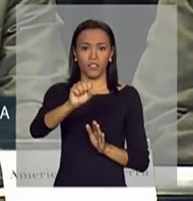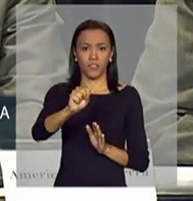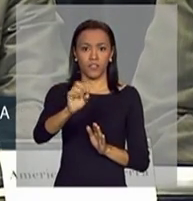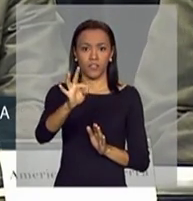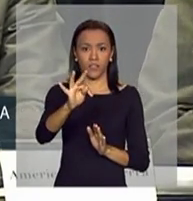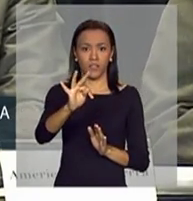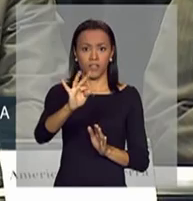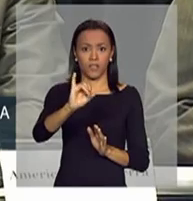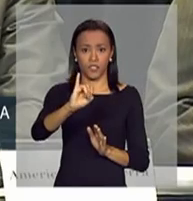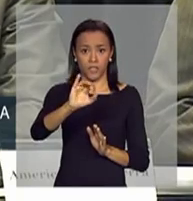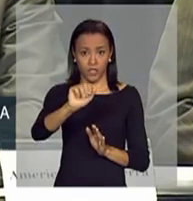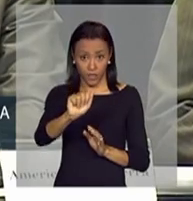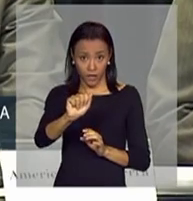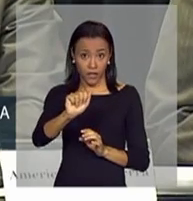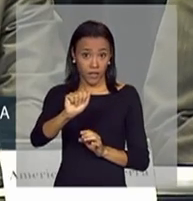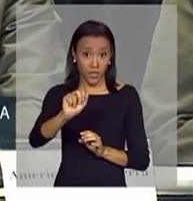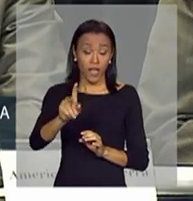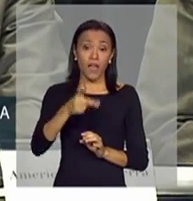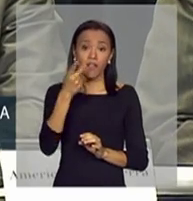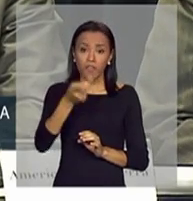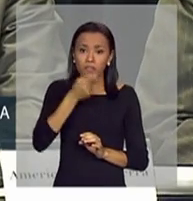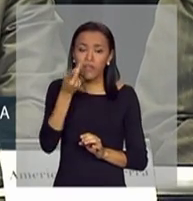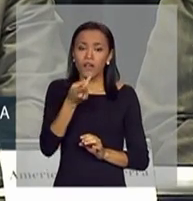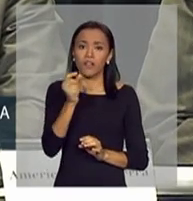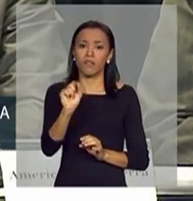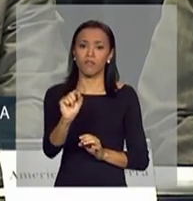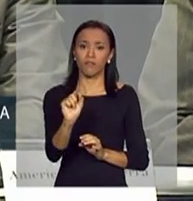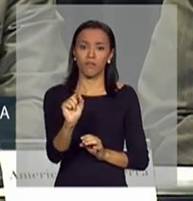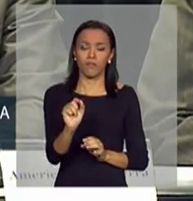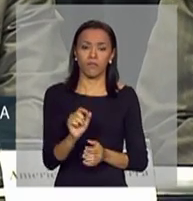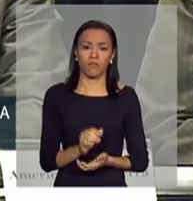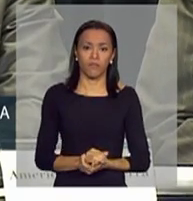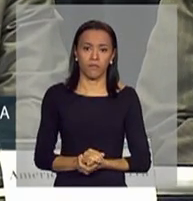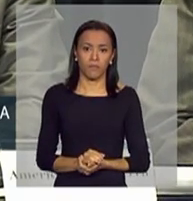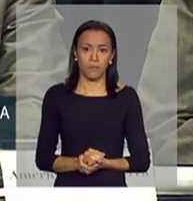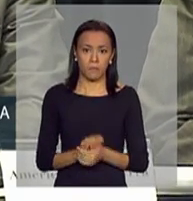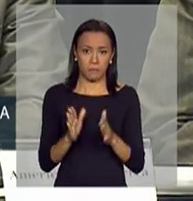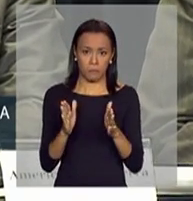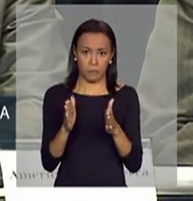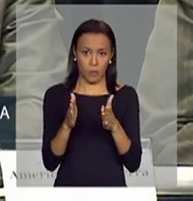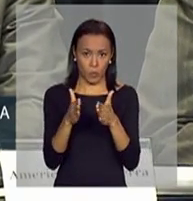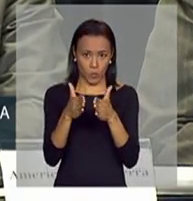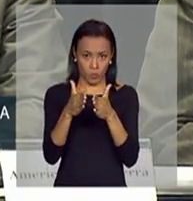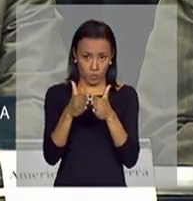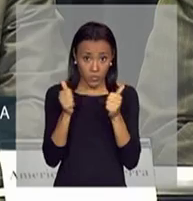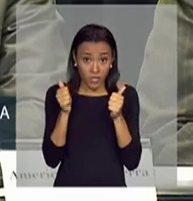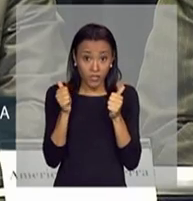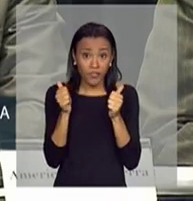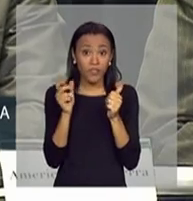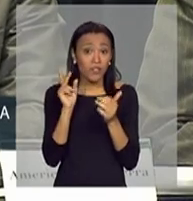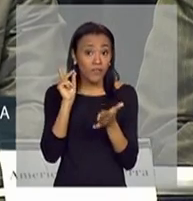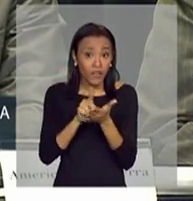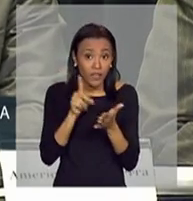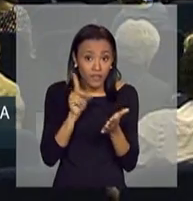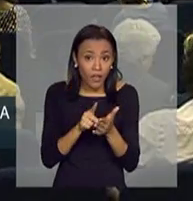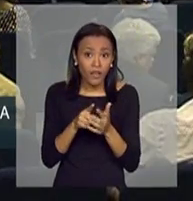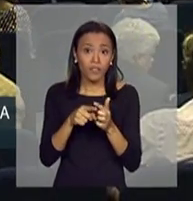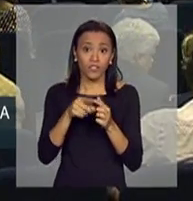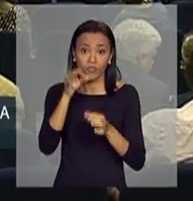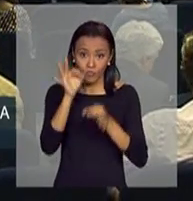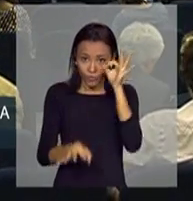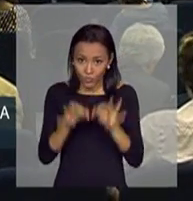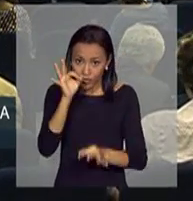compleja, difícil para que las víctimas puedan acercarse a pedir verdad, justicia y